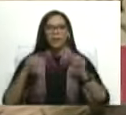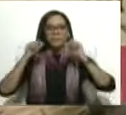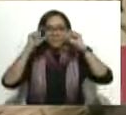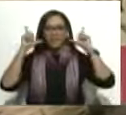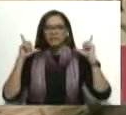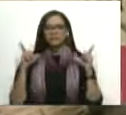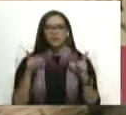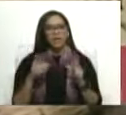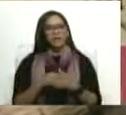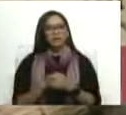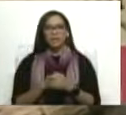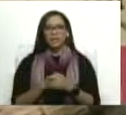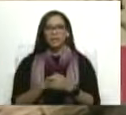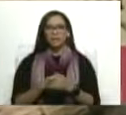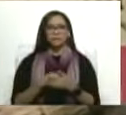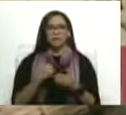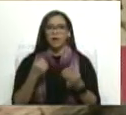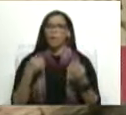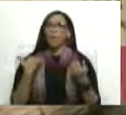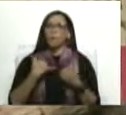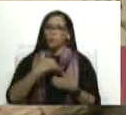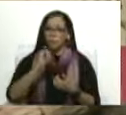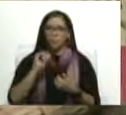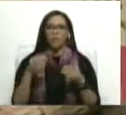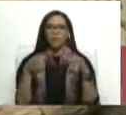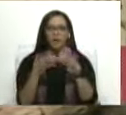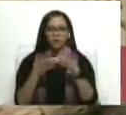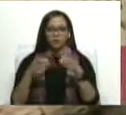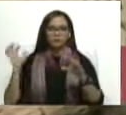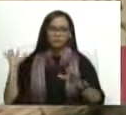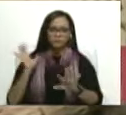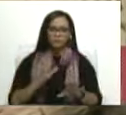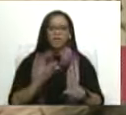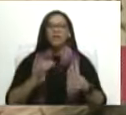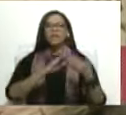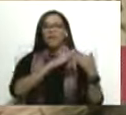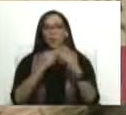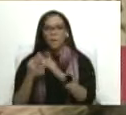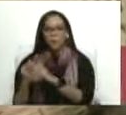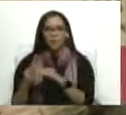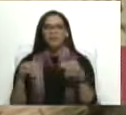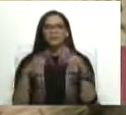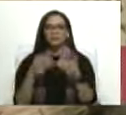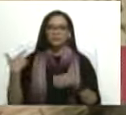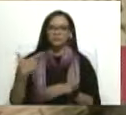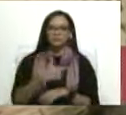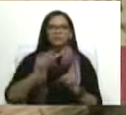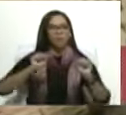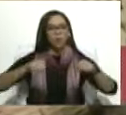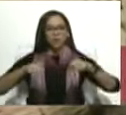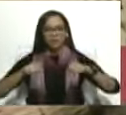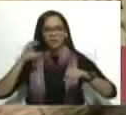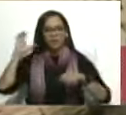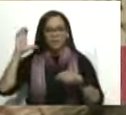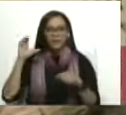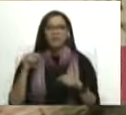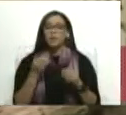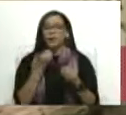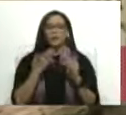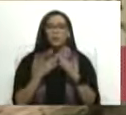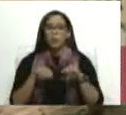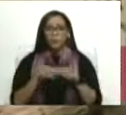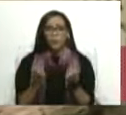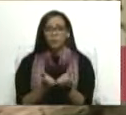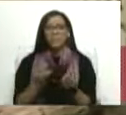Impresionante las imágenes. Hubo una gran concentración de las comunas, del sector transporte, motorizados del país. Bueno, todo el